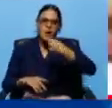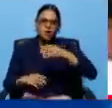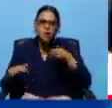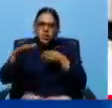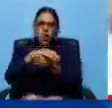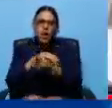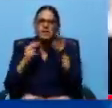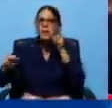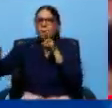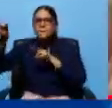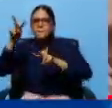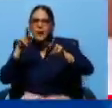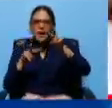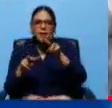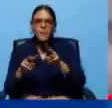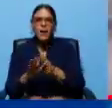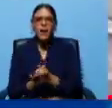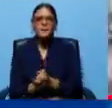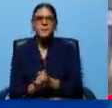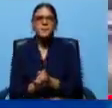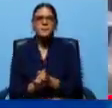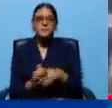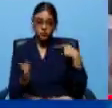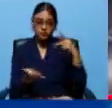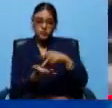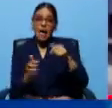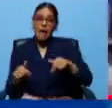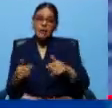entrar, mi comandante en jefe. Bueno, estoy aquí